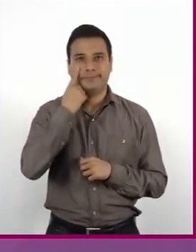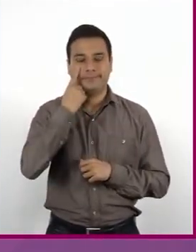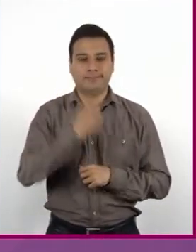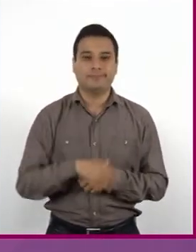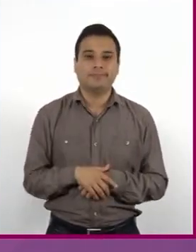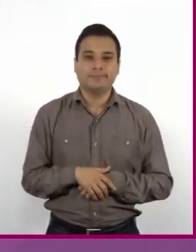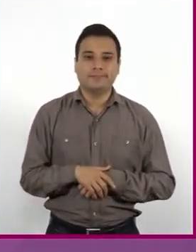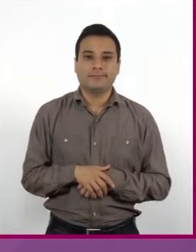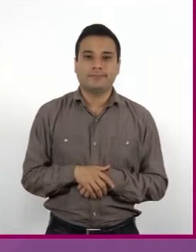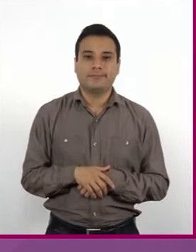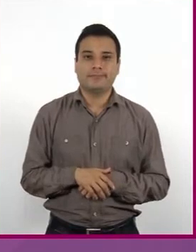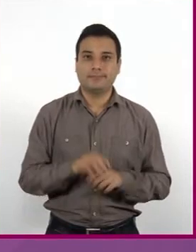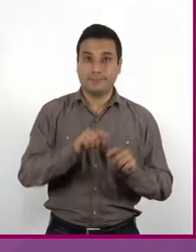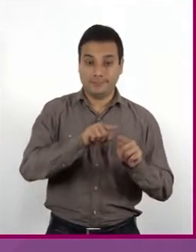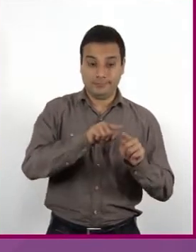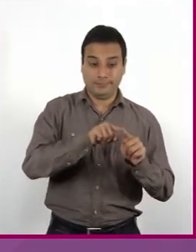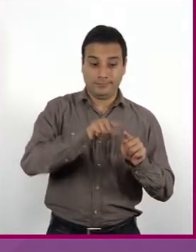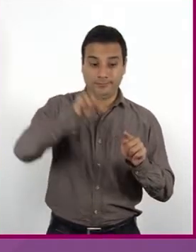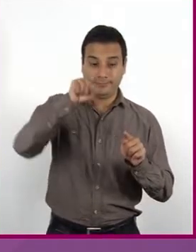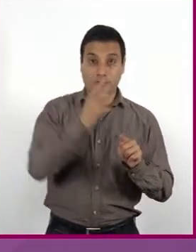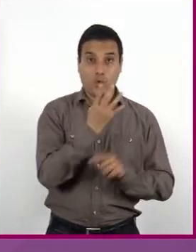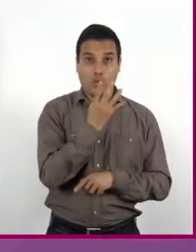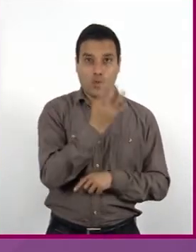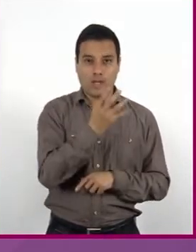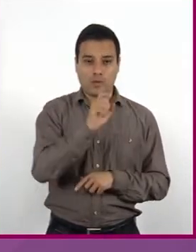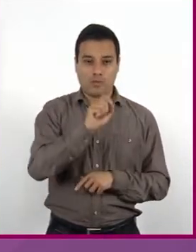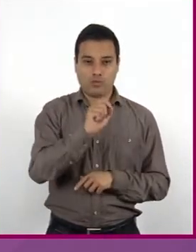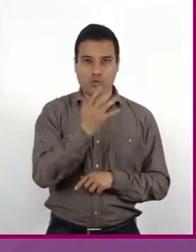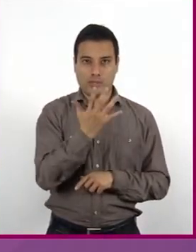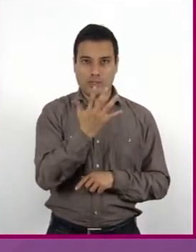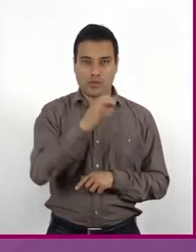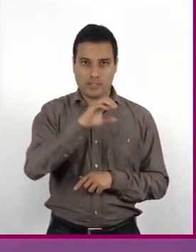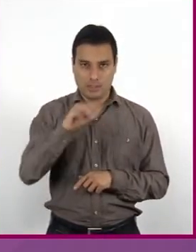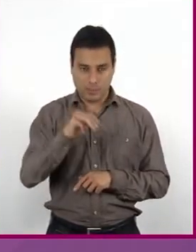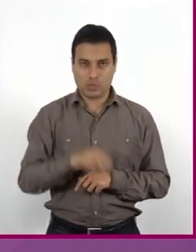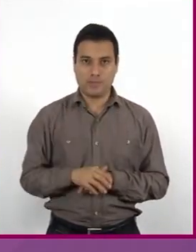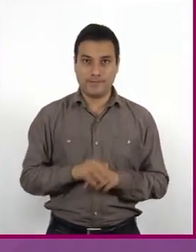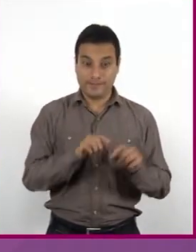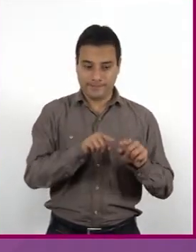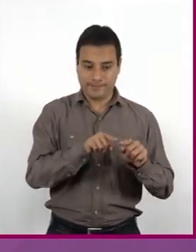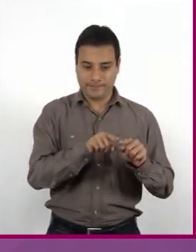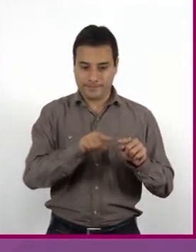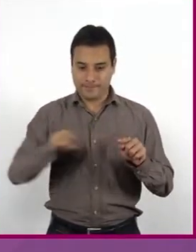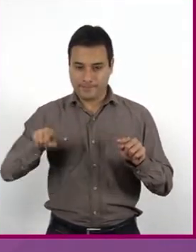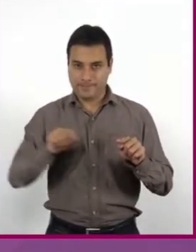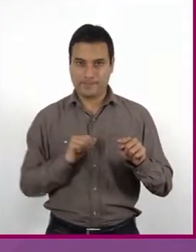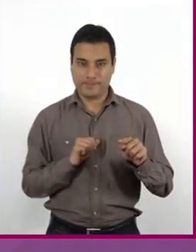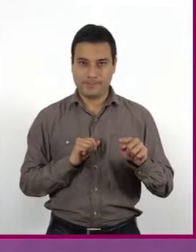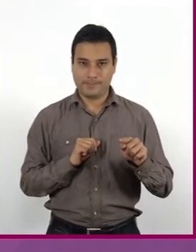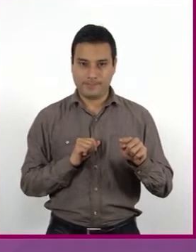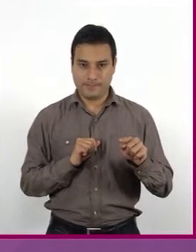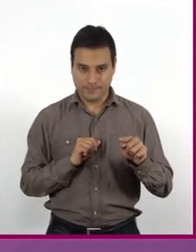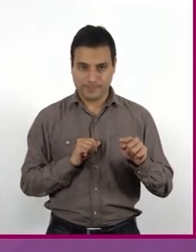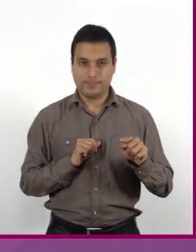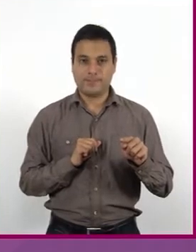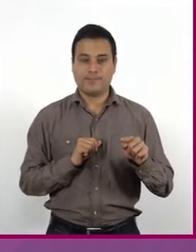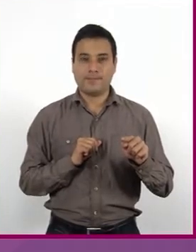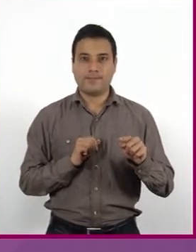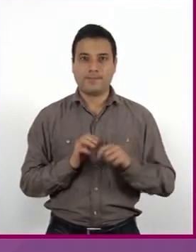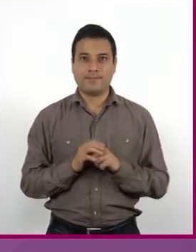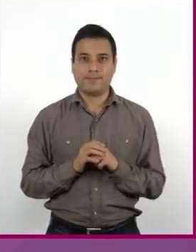siguientes: altura de la caja 4.5 centímetros, base triangular, lado del